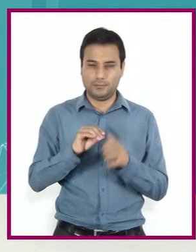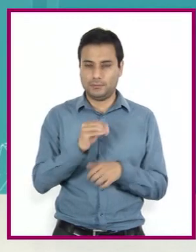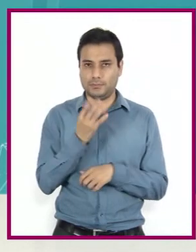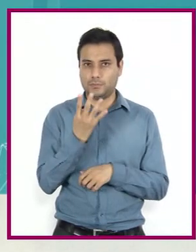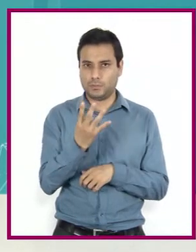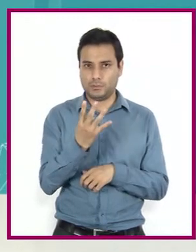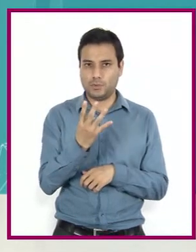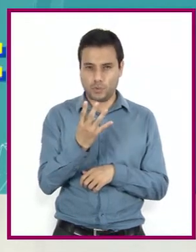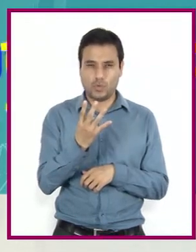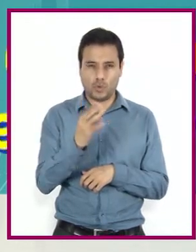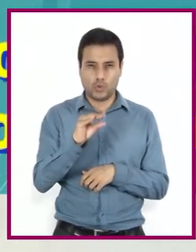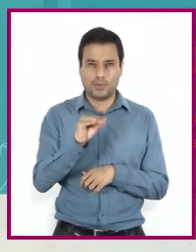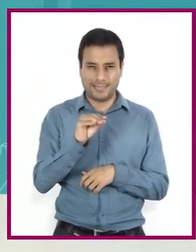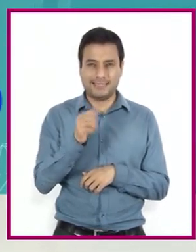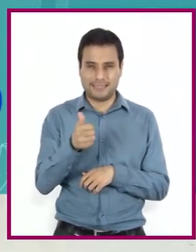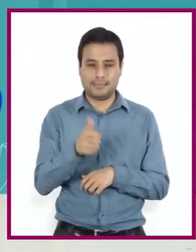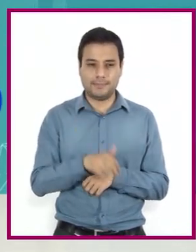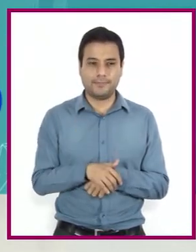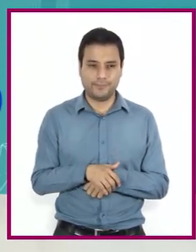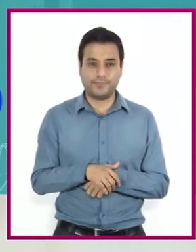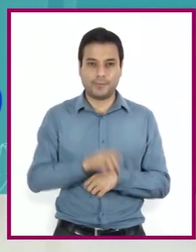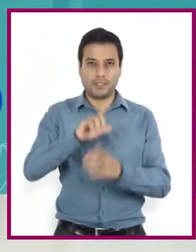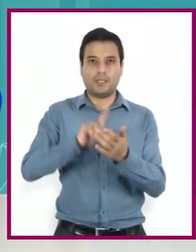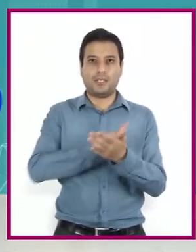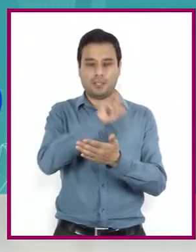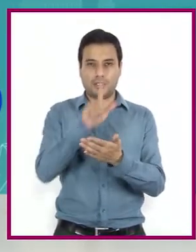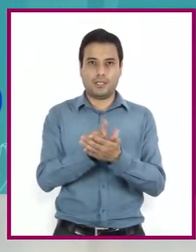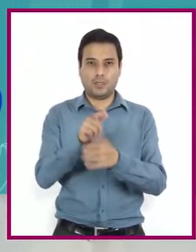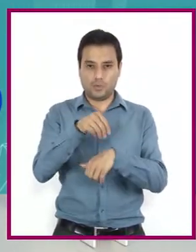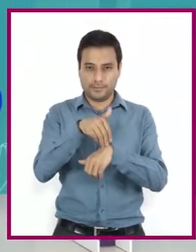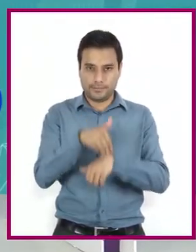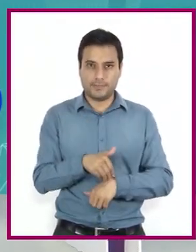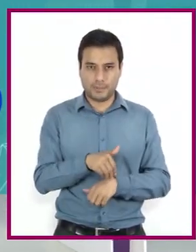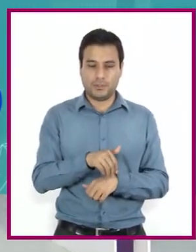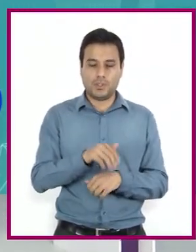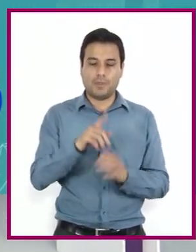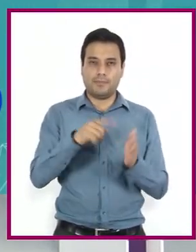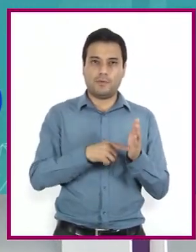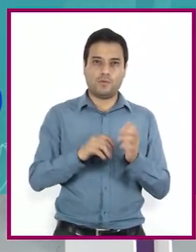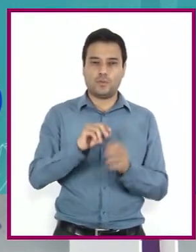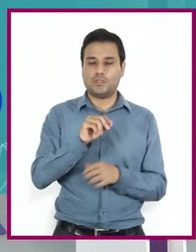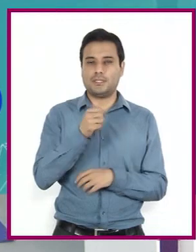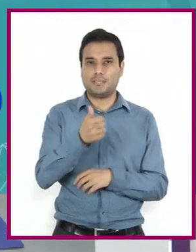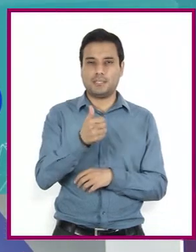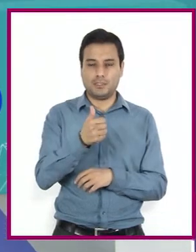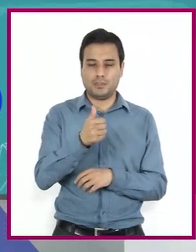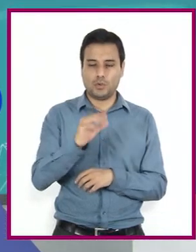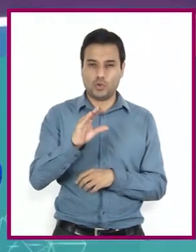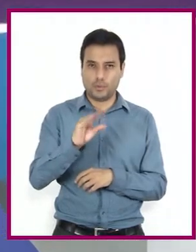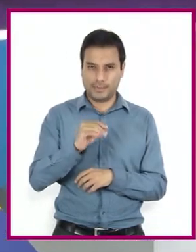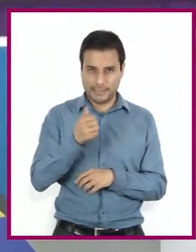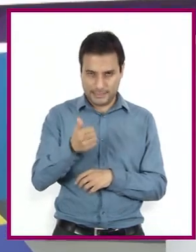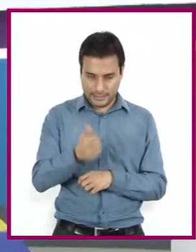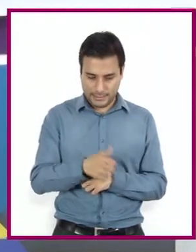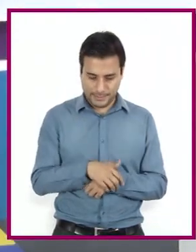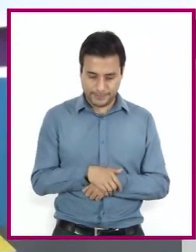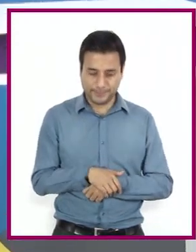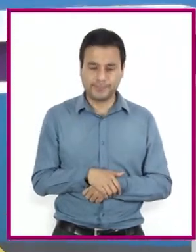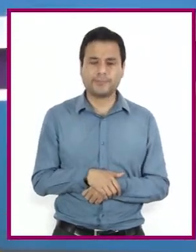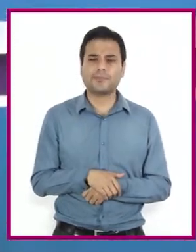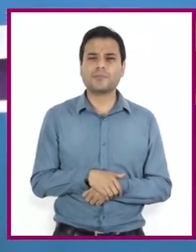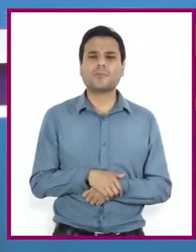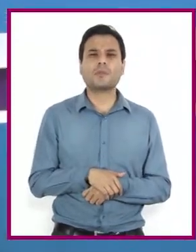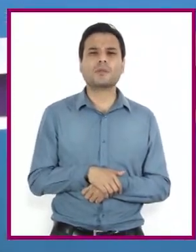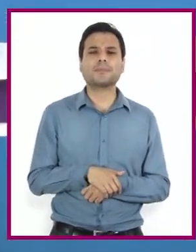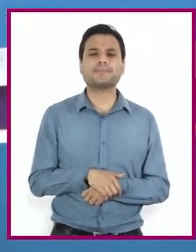y 1996, y legalidad, 1986, 1996. El